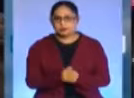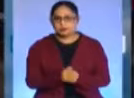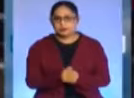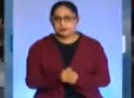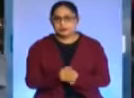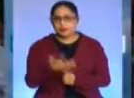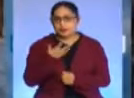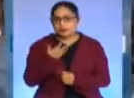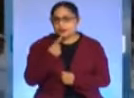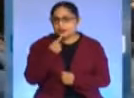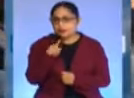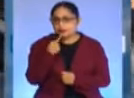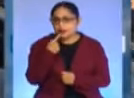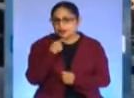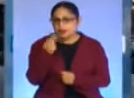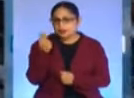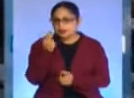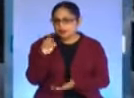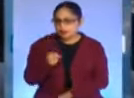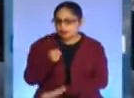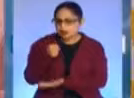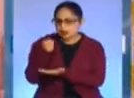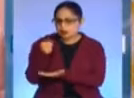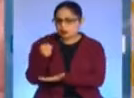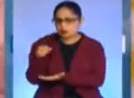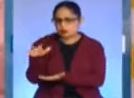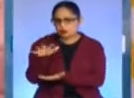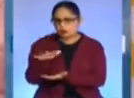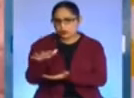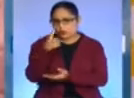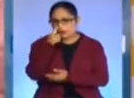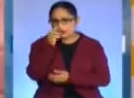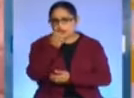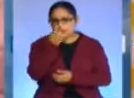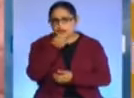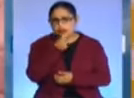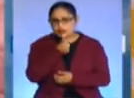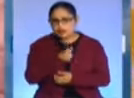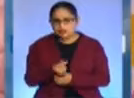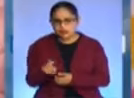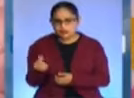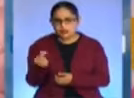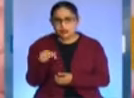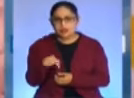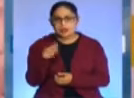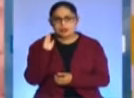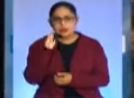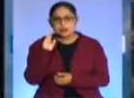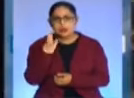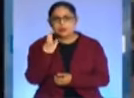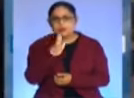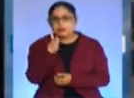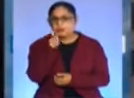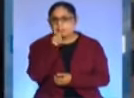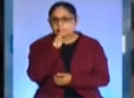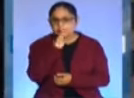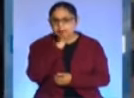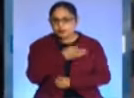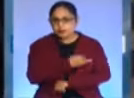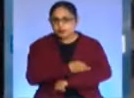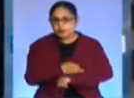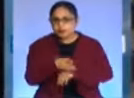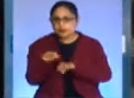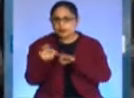En demanda de que se etiqueten recursos para el servicio de estancias infantiles en Michoacán, este martes madres de familia y